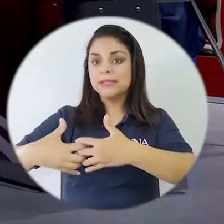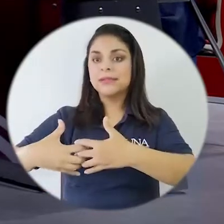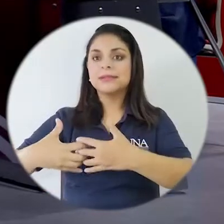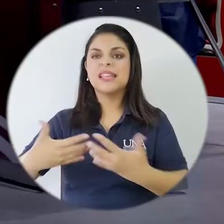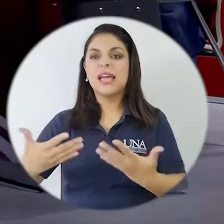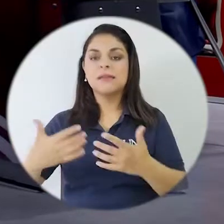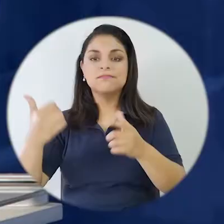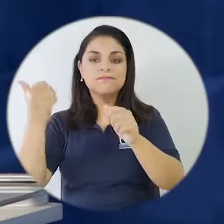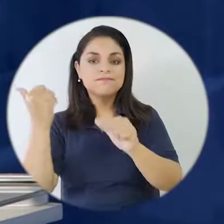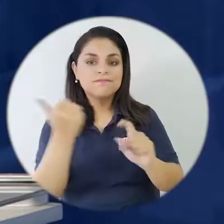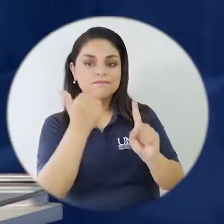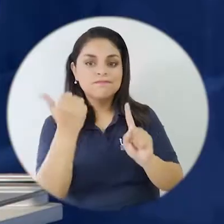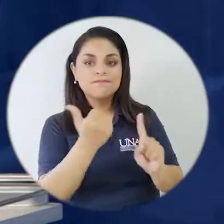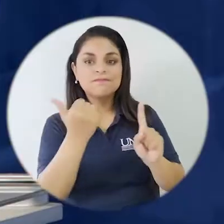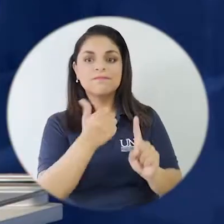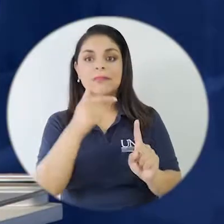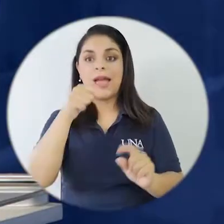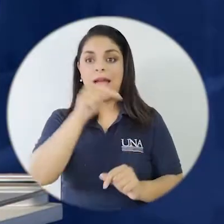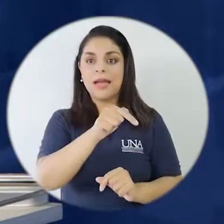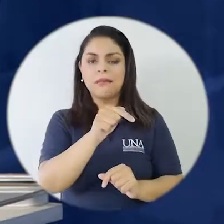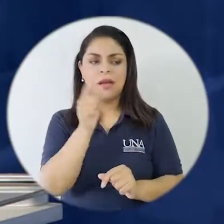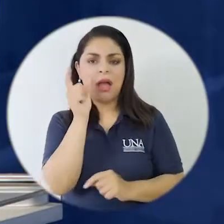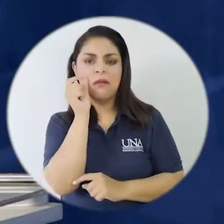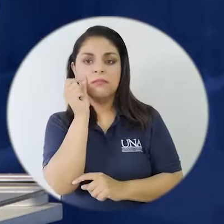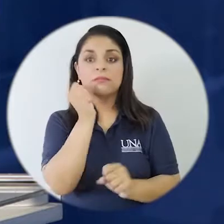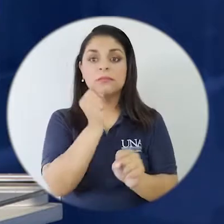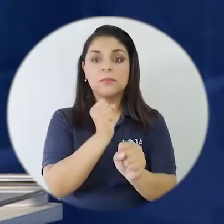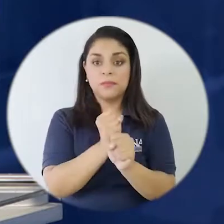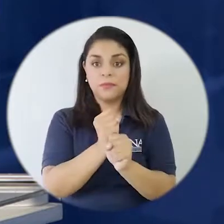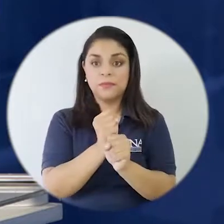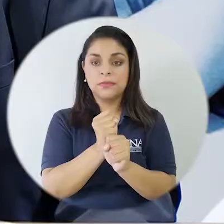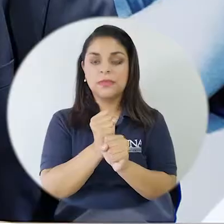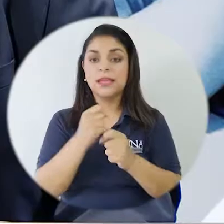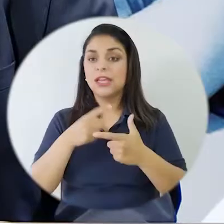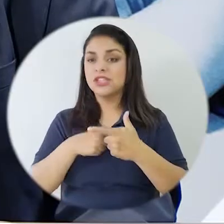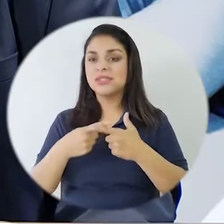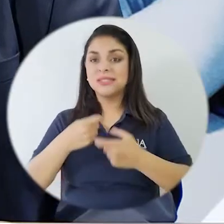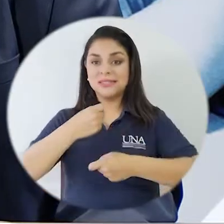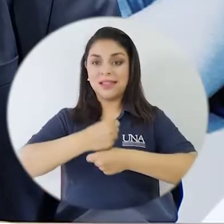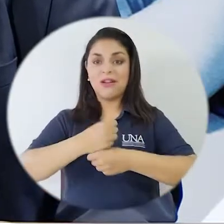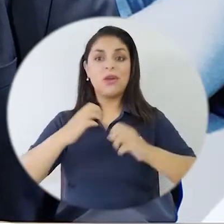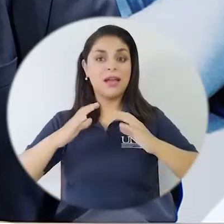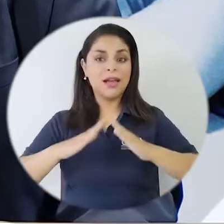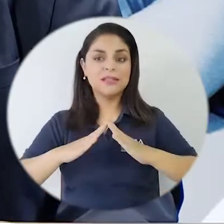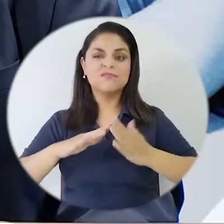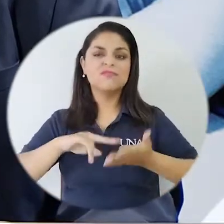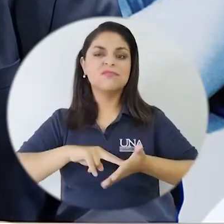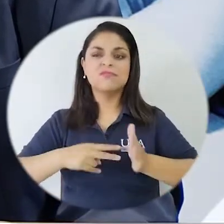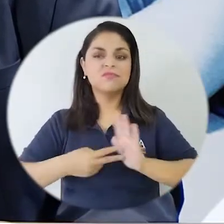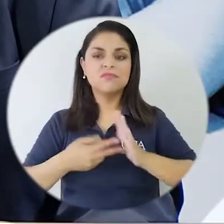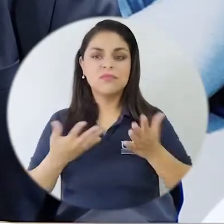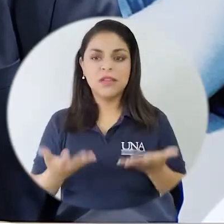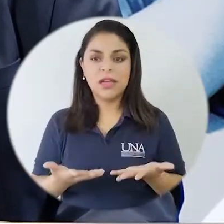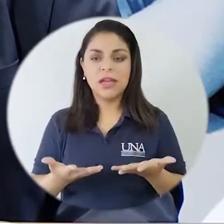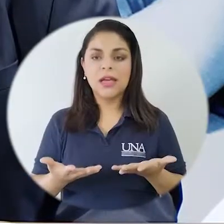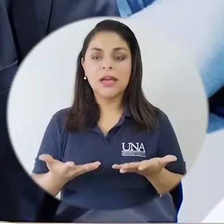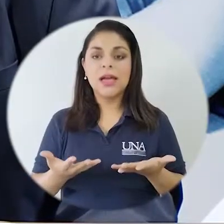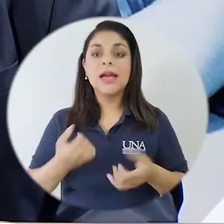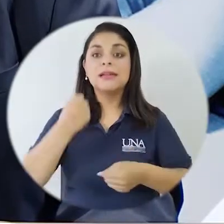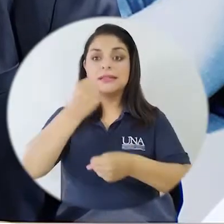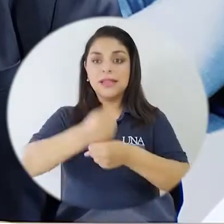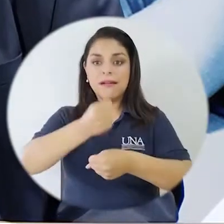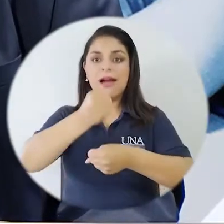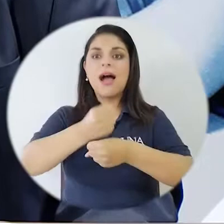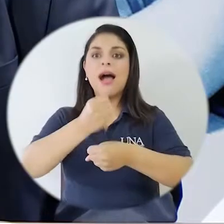de seguimiento para la ejecución de la labor. Entonces, en síntesis, teletrabajo es la generación de las acciones laborales en el marco